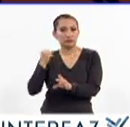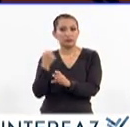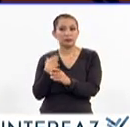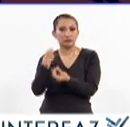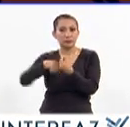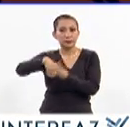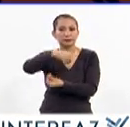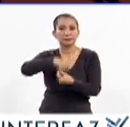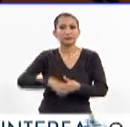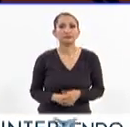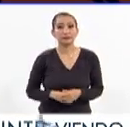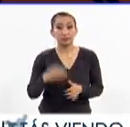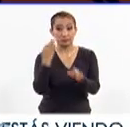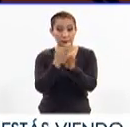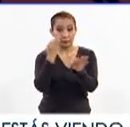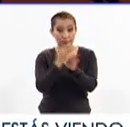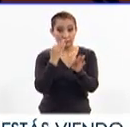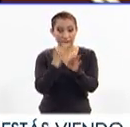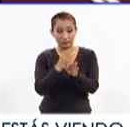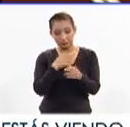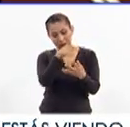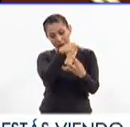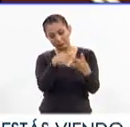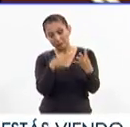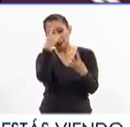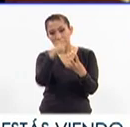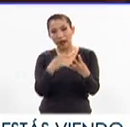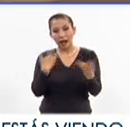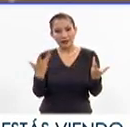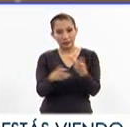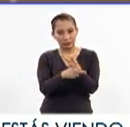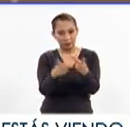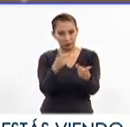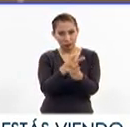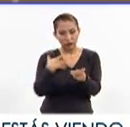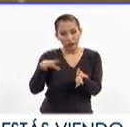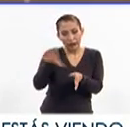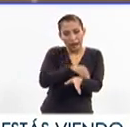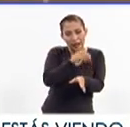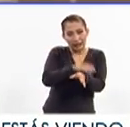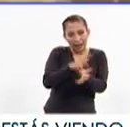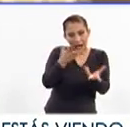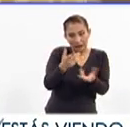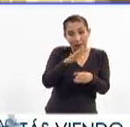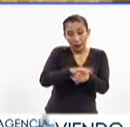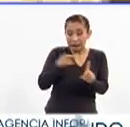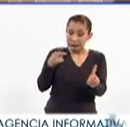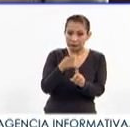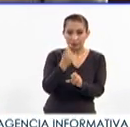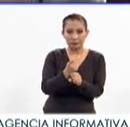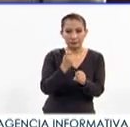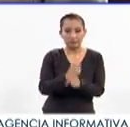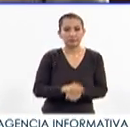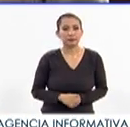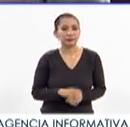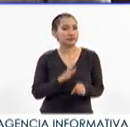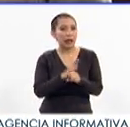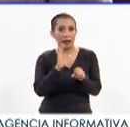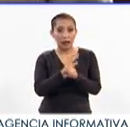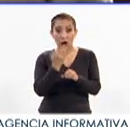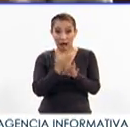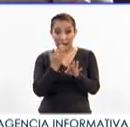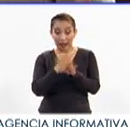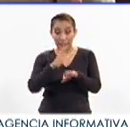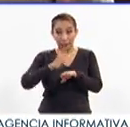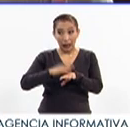aprovechamiento sustentable. Actualmente las alternativas para la producción de energía renovable son las prioritarias. ¿Cuáles creo que son las que